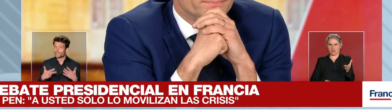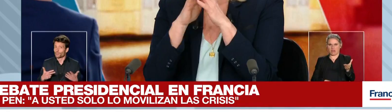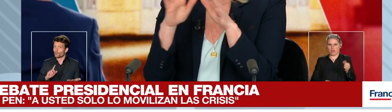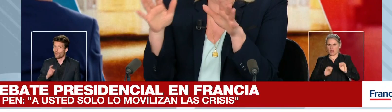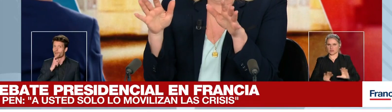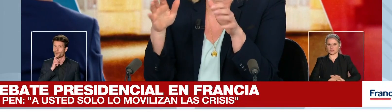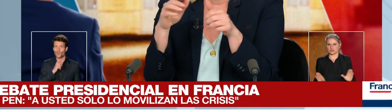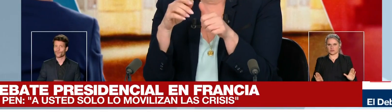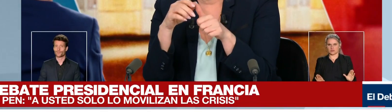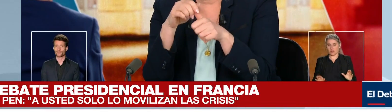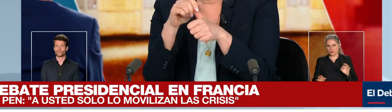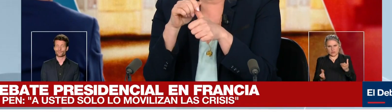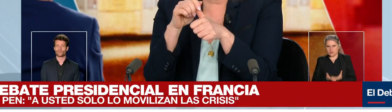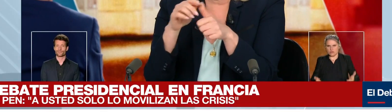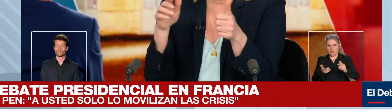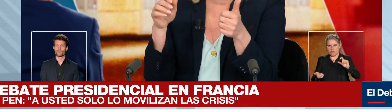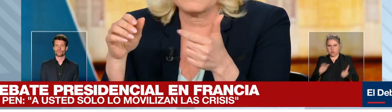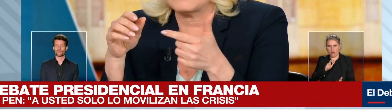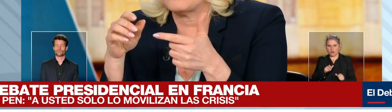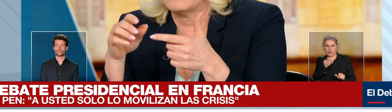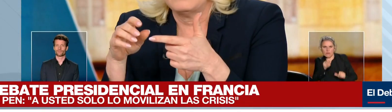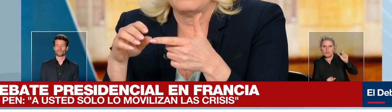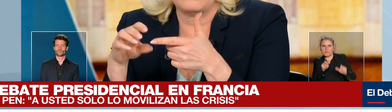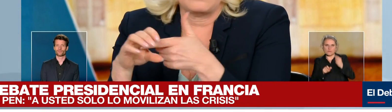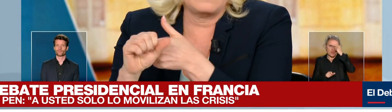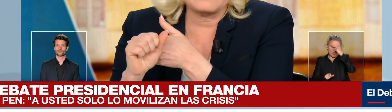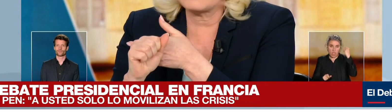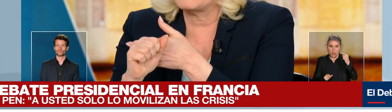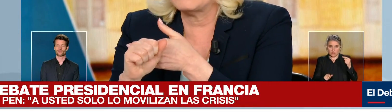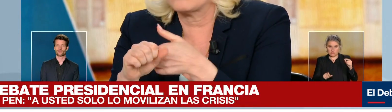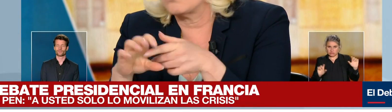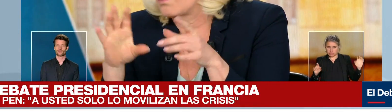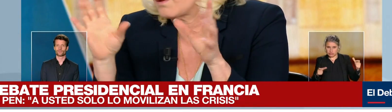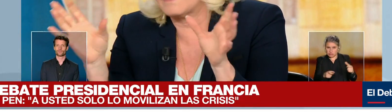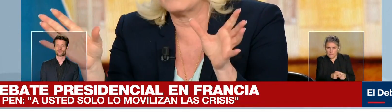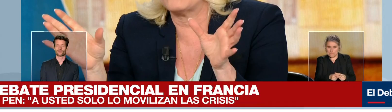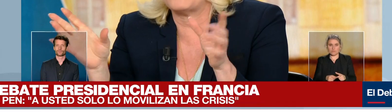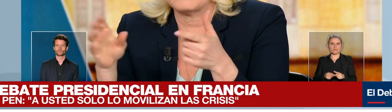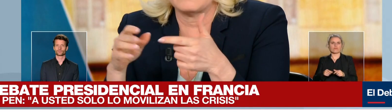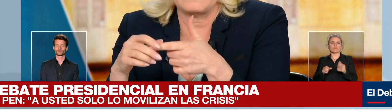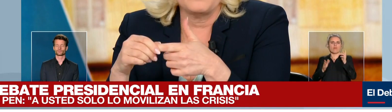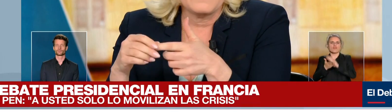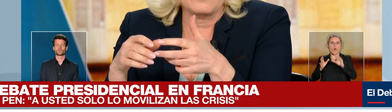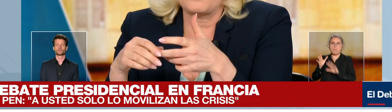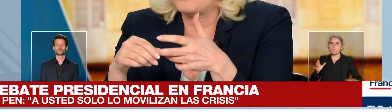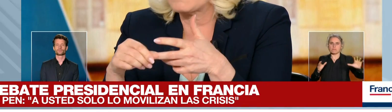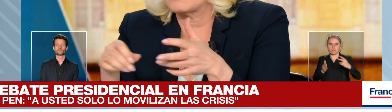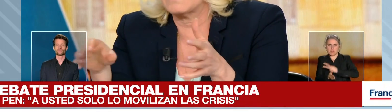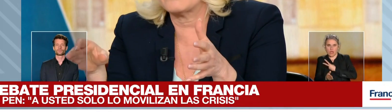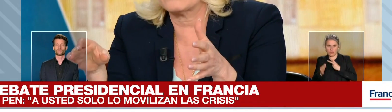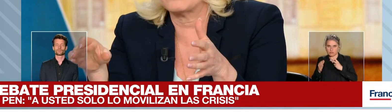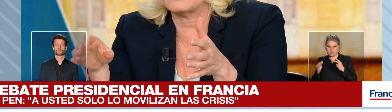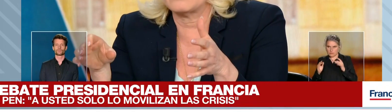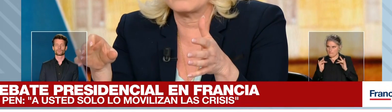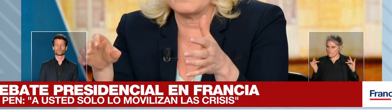tema urgente. En fin, hundidos los hospitales, no hay suficientes enfermeras, los desiertos